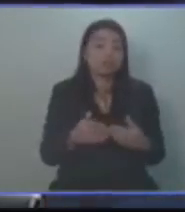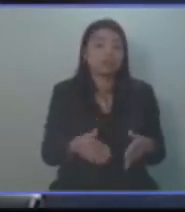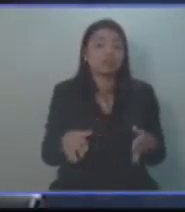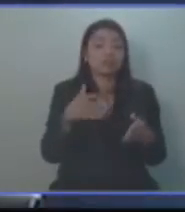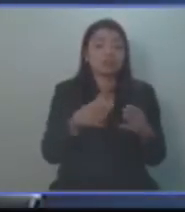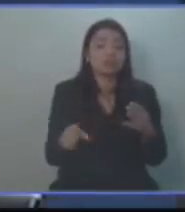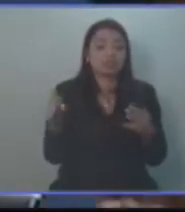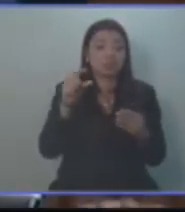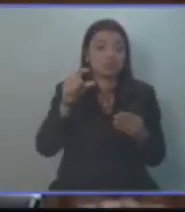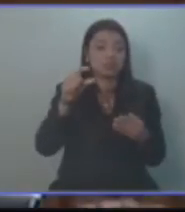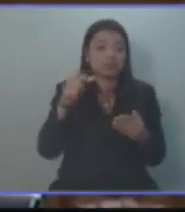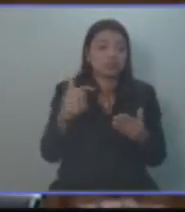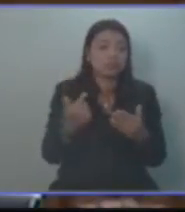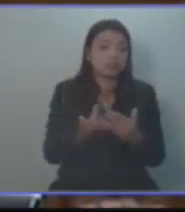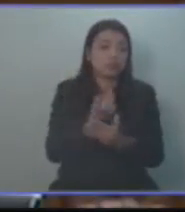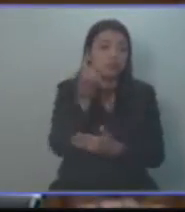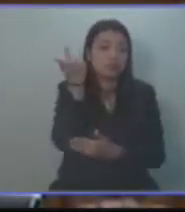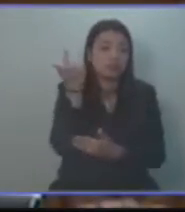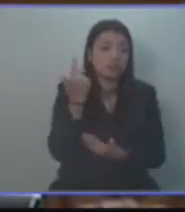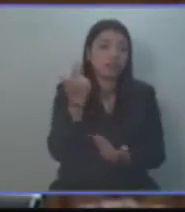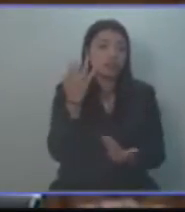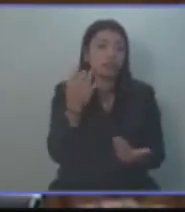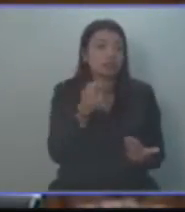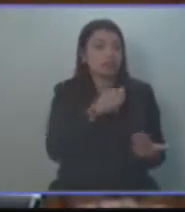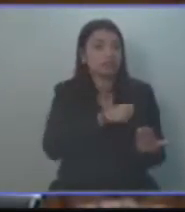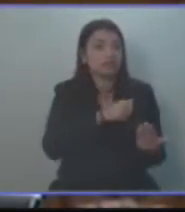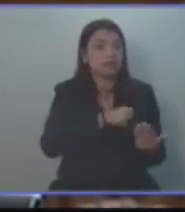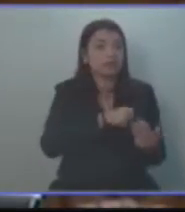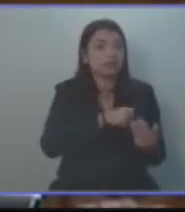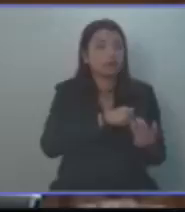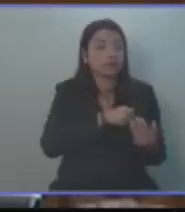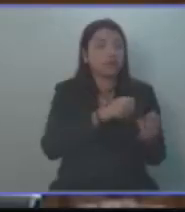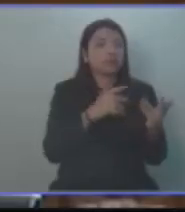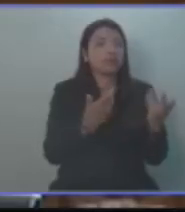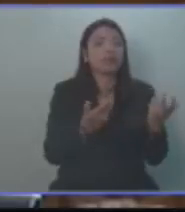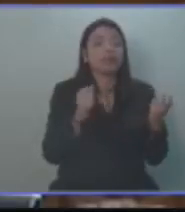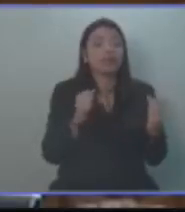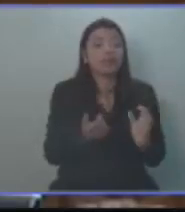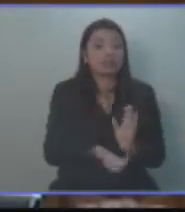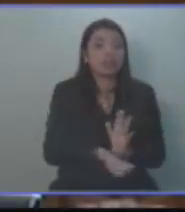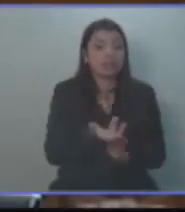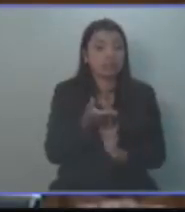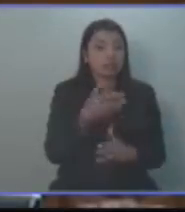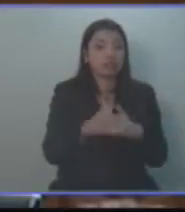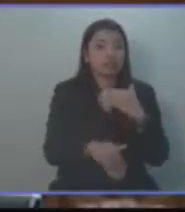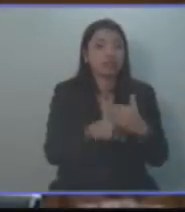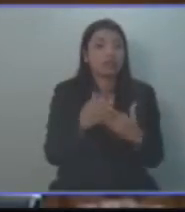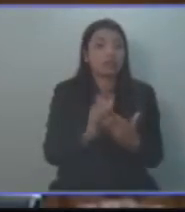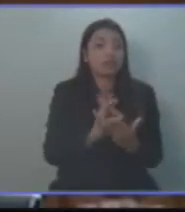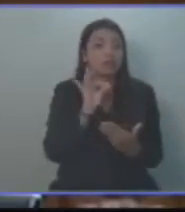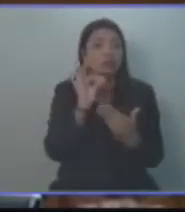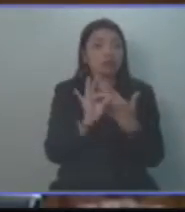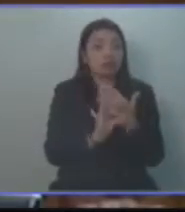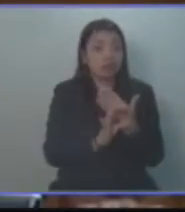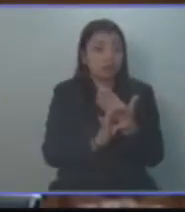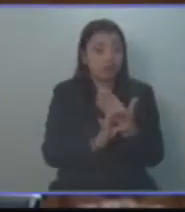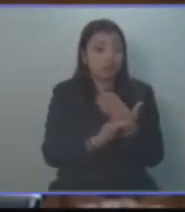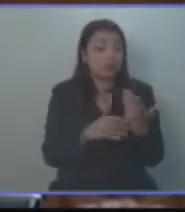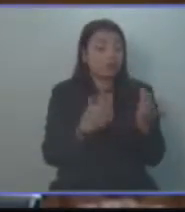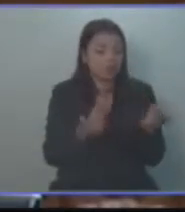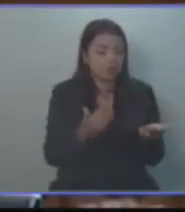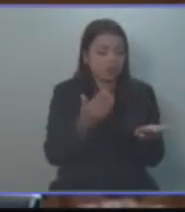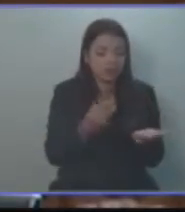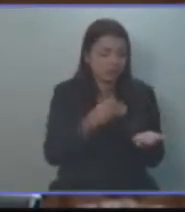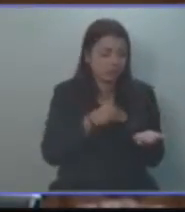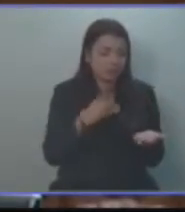de educación superior, serán estas las corresponsables para el desarrollo de los programas de especialidades médica y